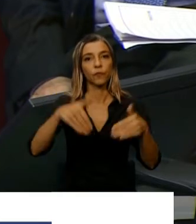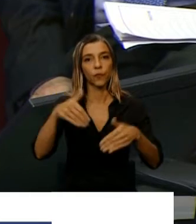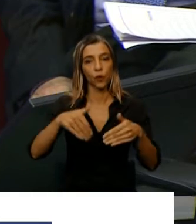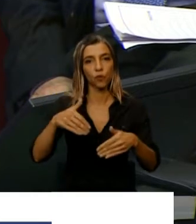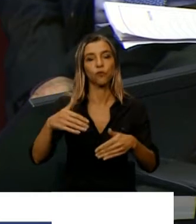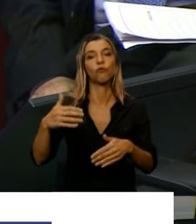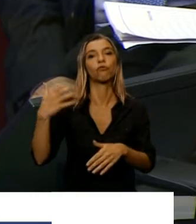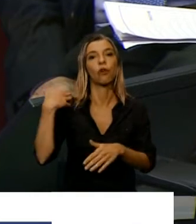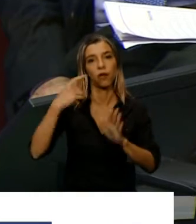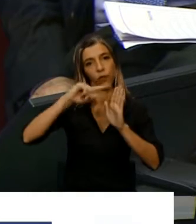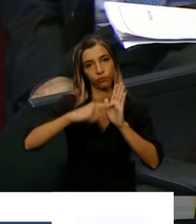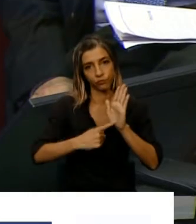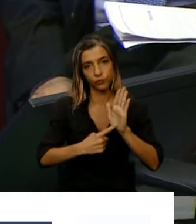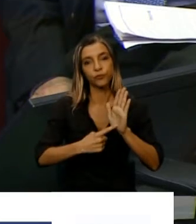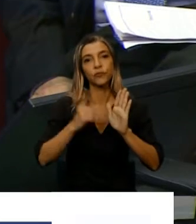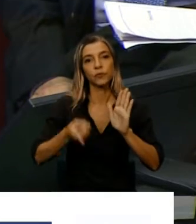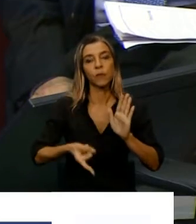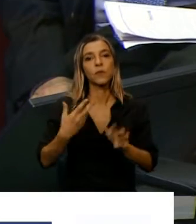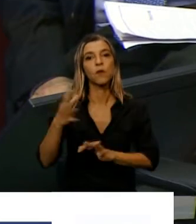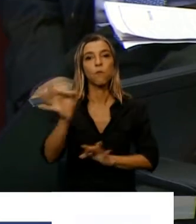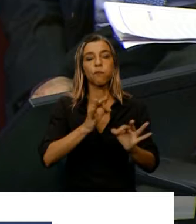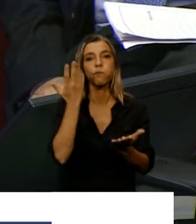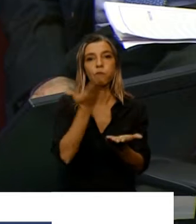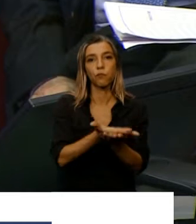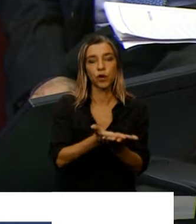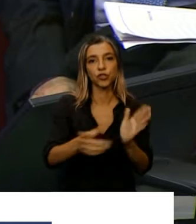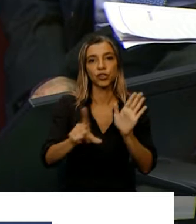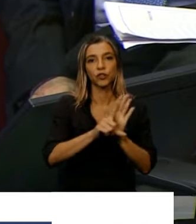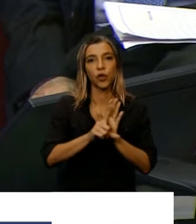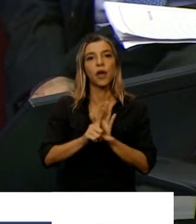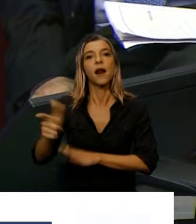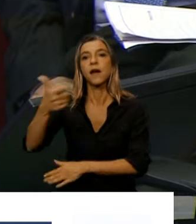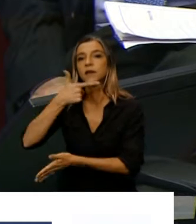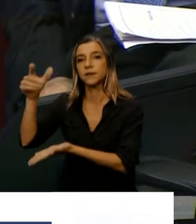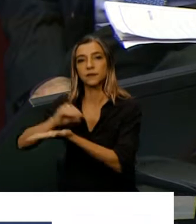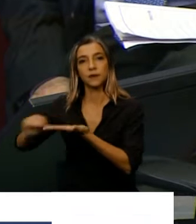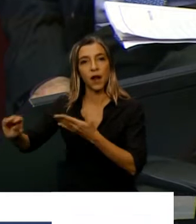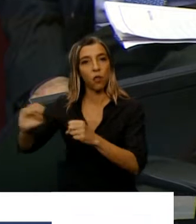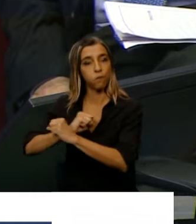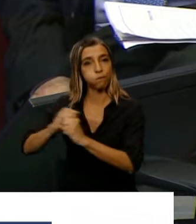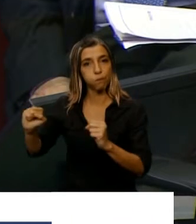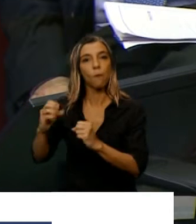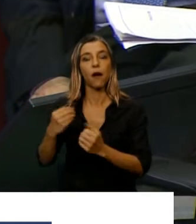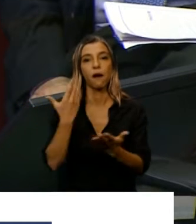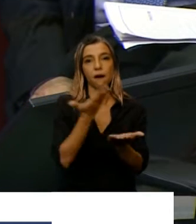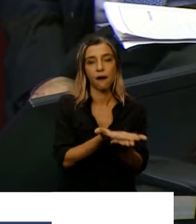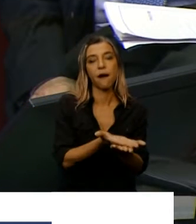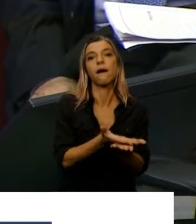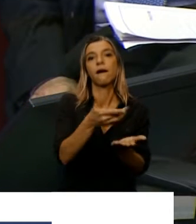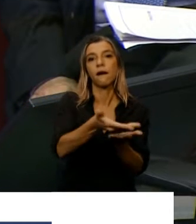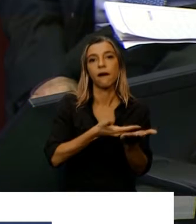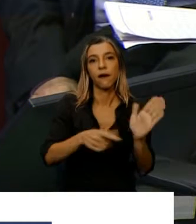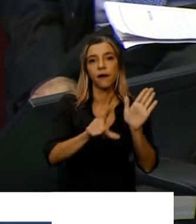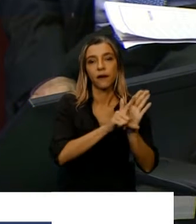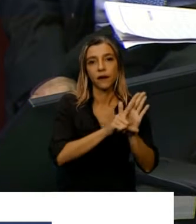en particular el proyecto de ley venido en revisión del Honorable Senado por el cual se aprueba el ingreso de la República